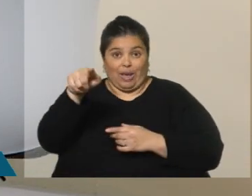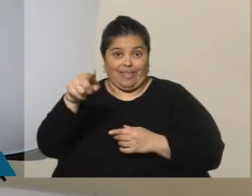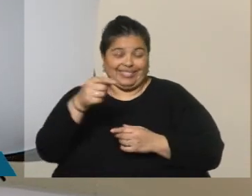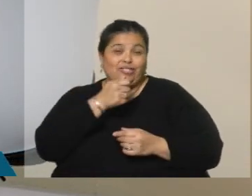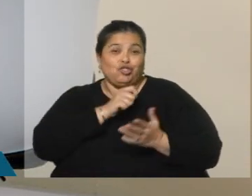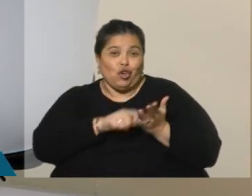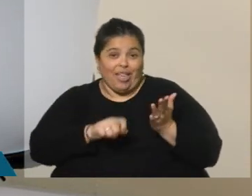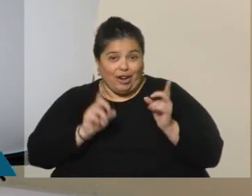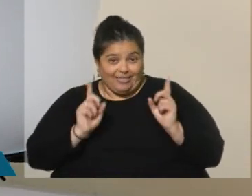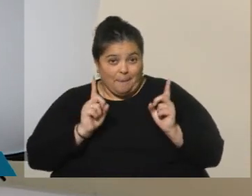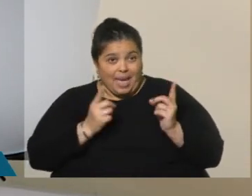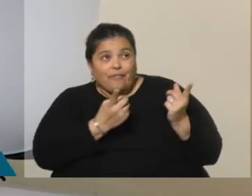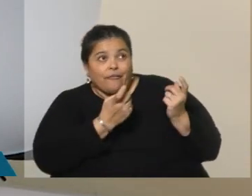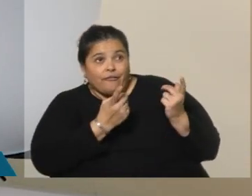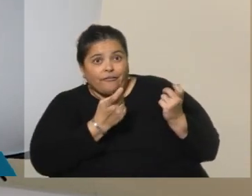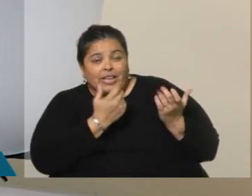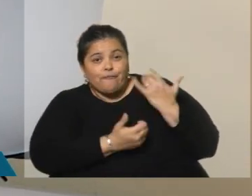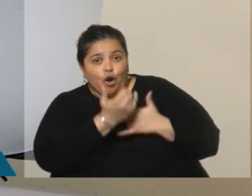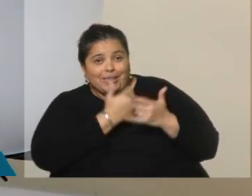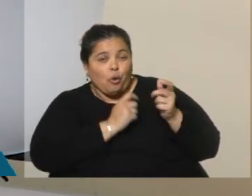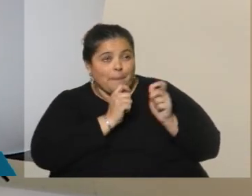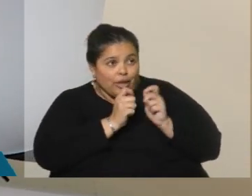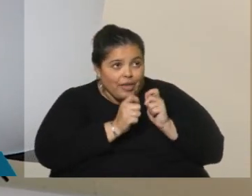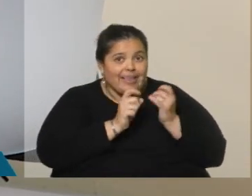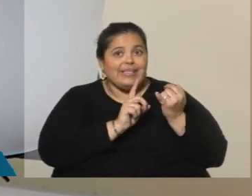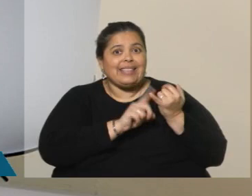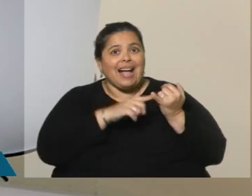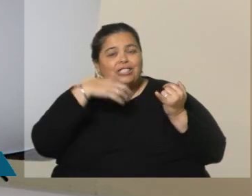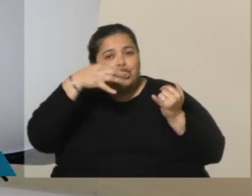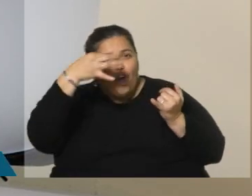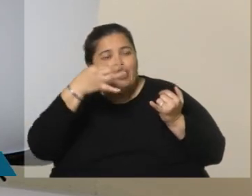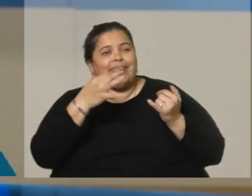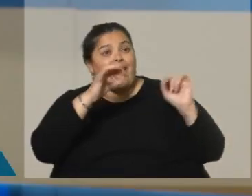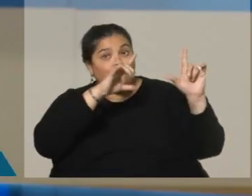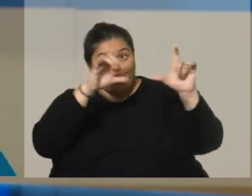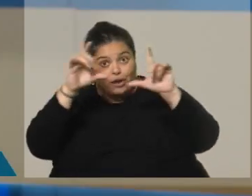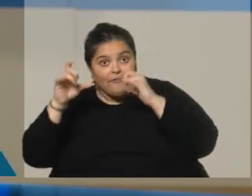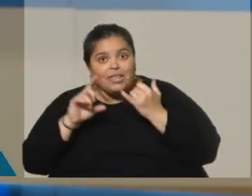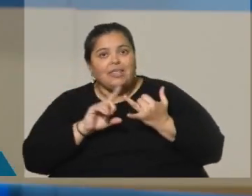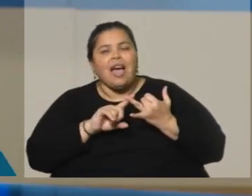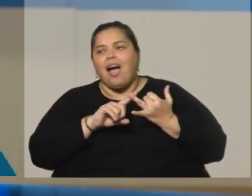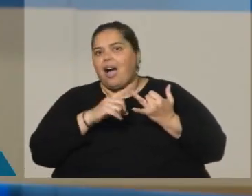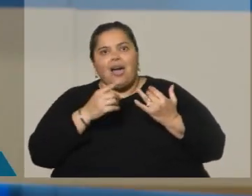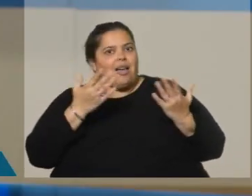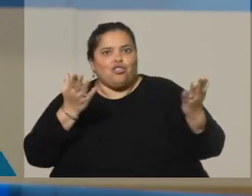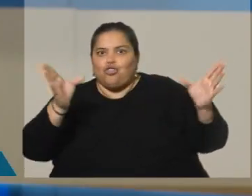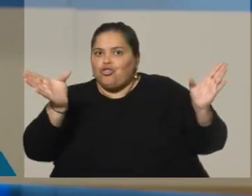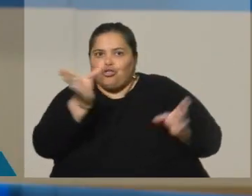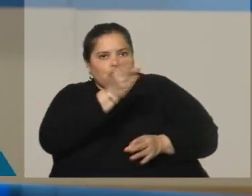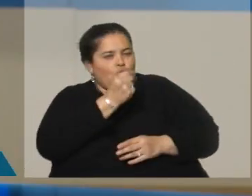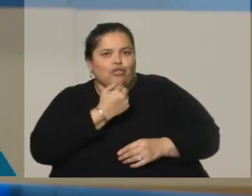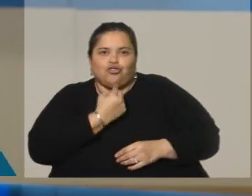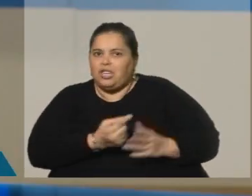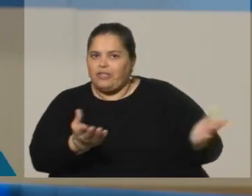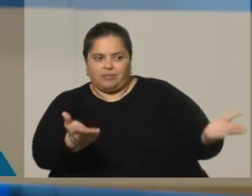del periodismo exactamente de Las crónicas de la fotografía del testimonio que